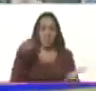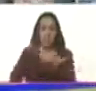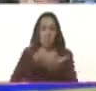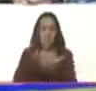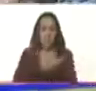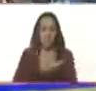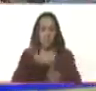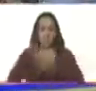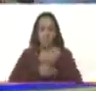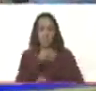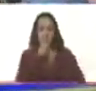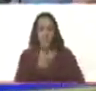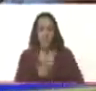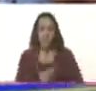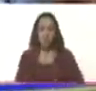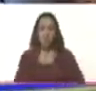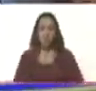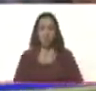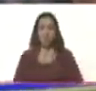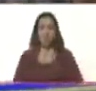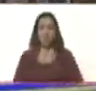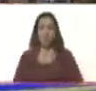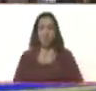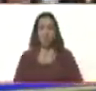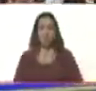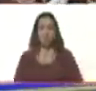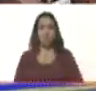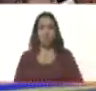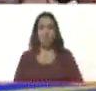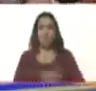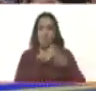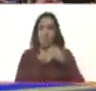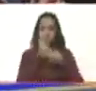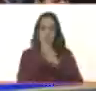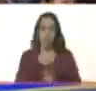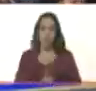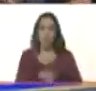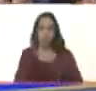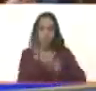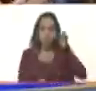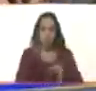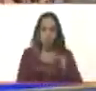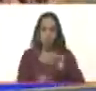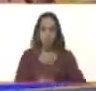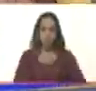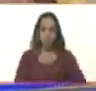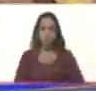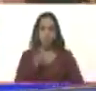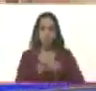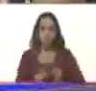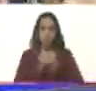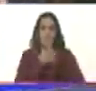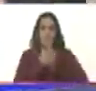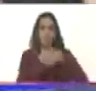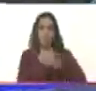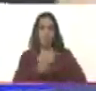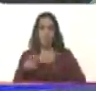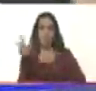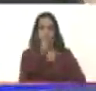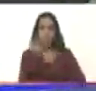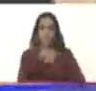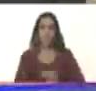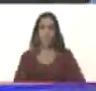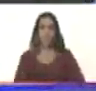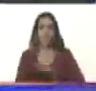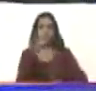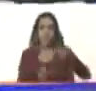has cometido. Eso es lo que te espera. Justicia, justicia, pide el pueblo de Venezuela.